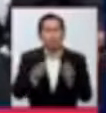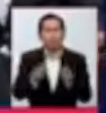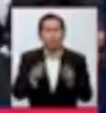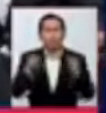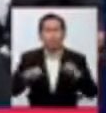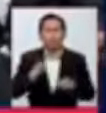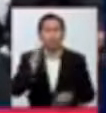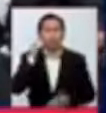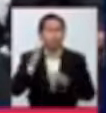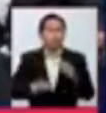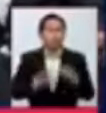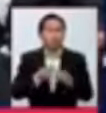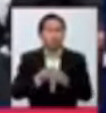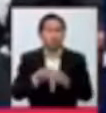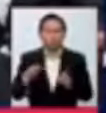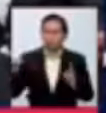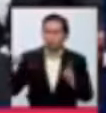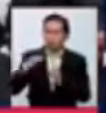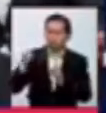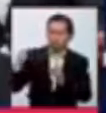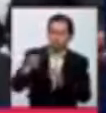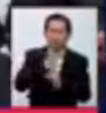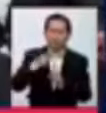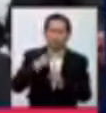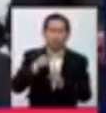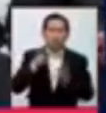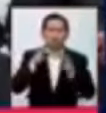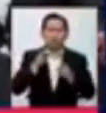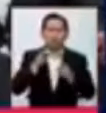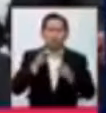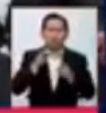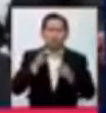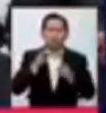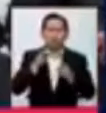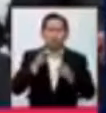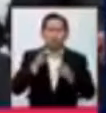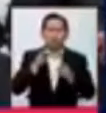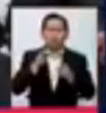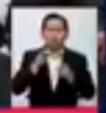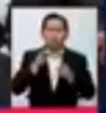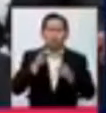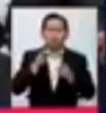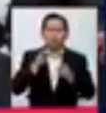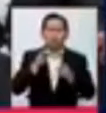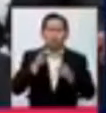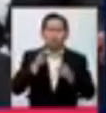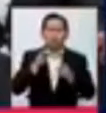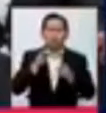mundo donde la violencia también dentro de los hogares se ha